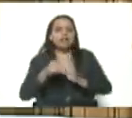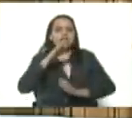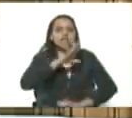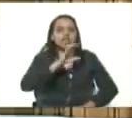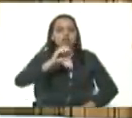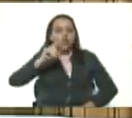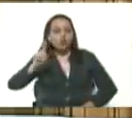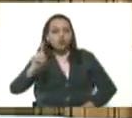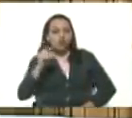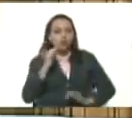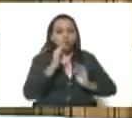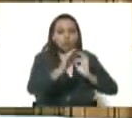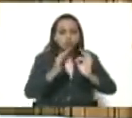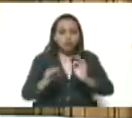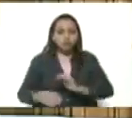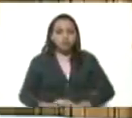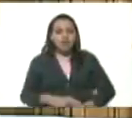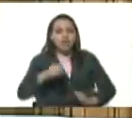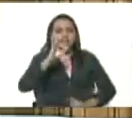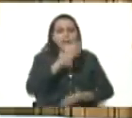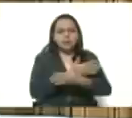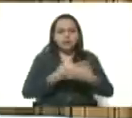3.877.501 casos.